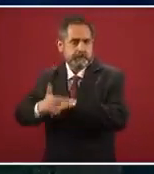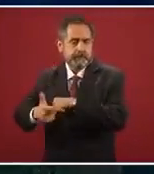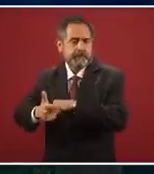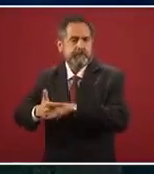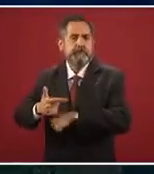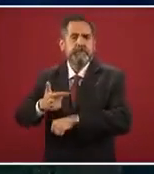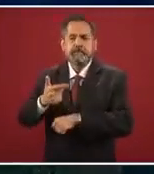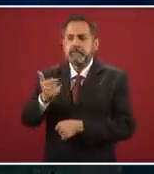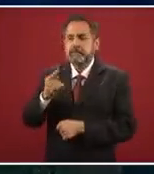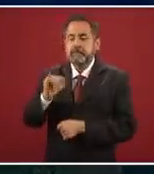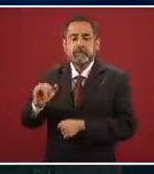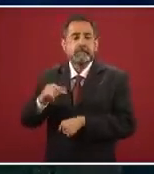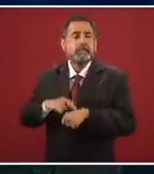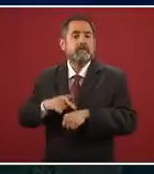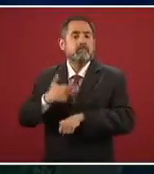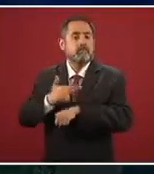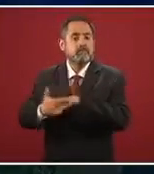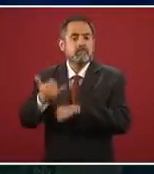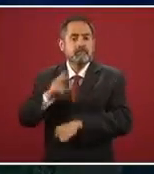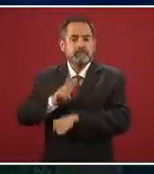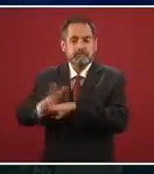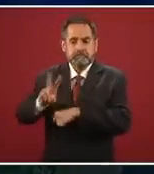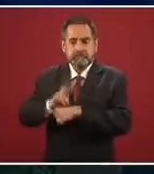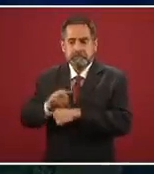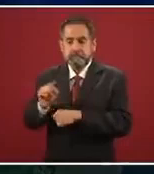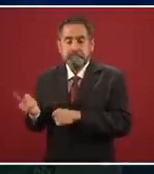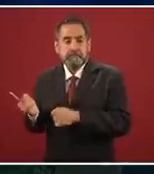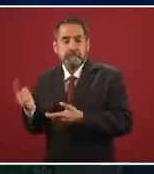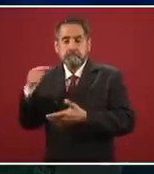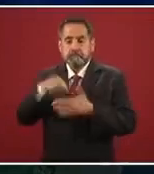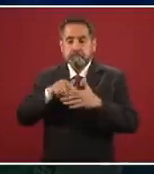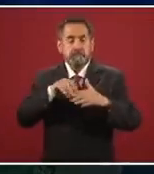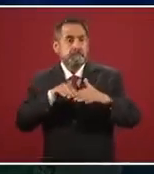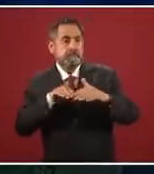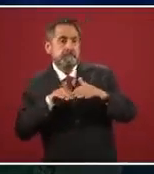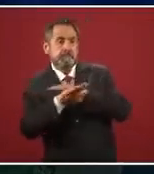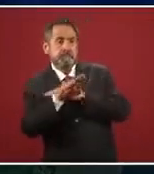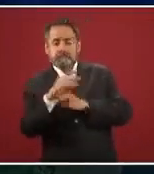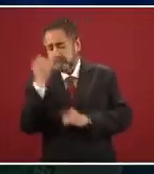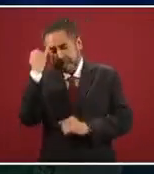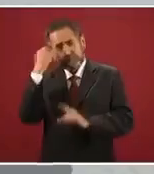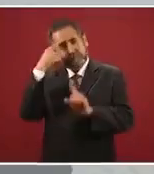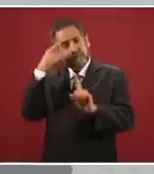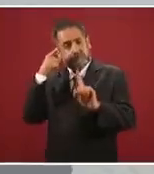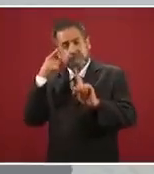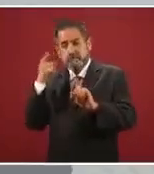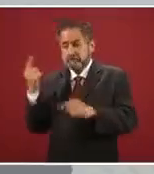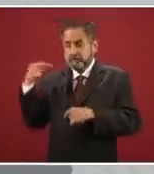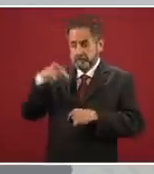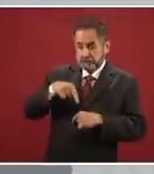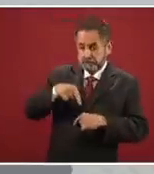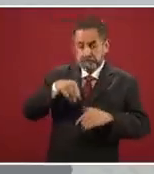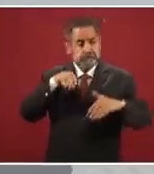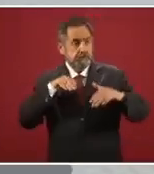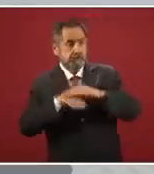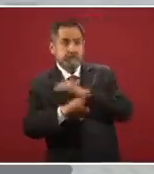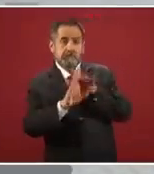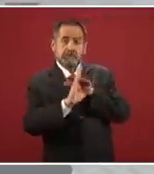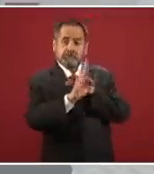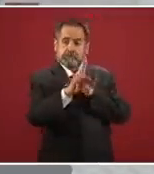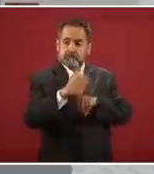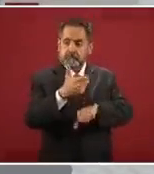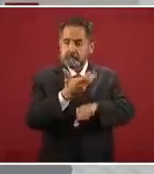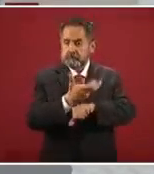Haití, Honduras y Venezuela, quienes tienen como objetivo llegar a los Estados Unidos, sumando como fenómeno